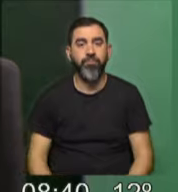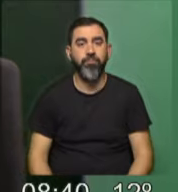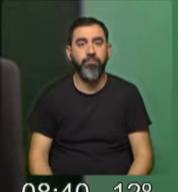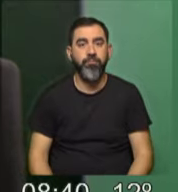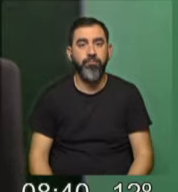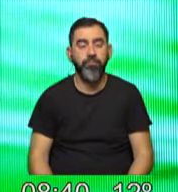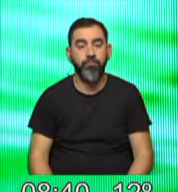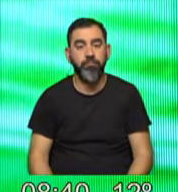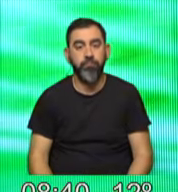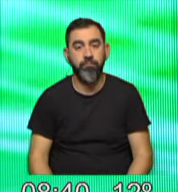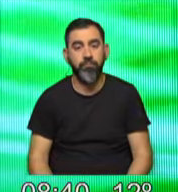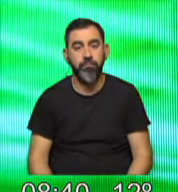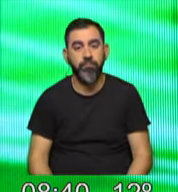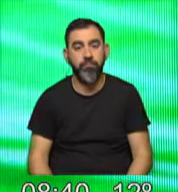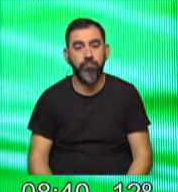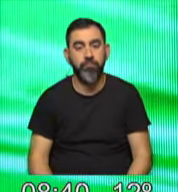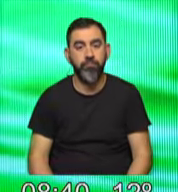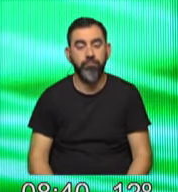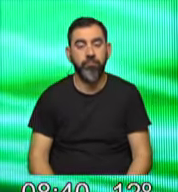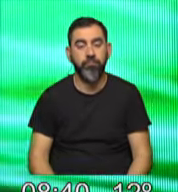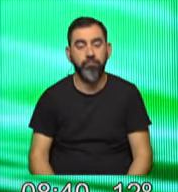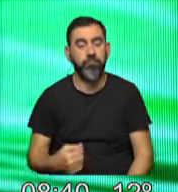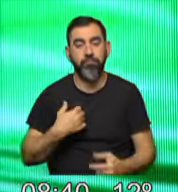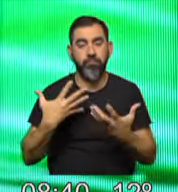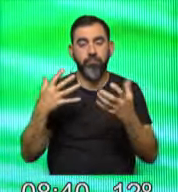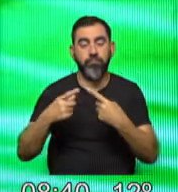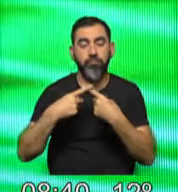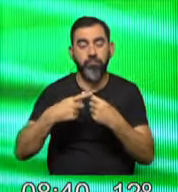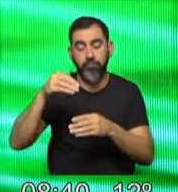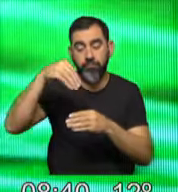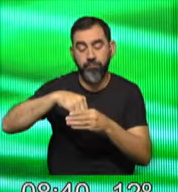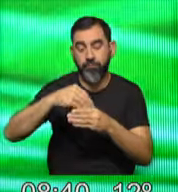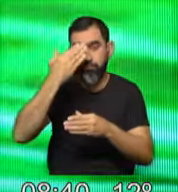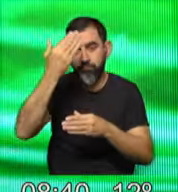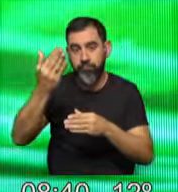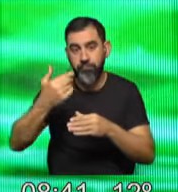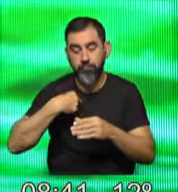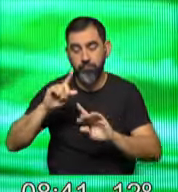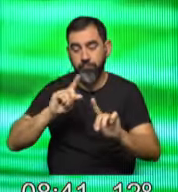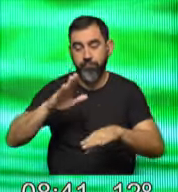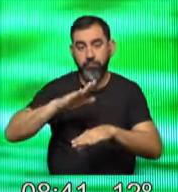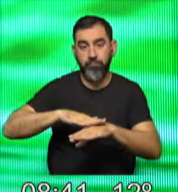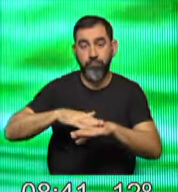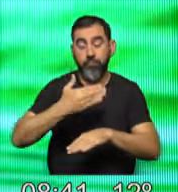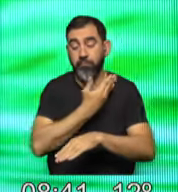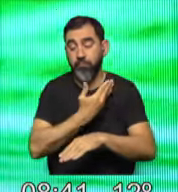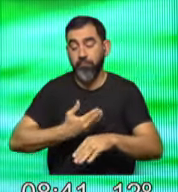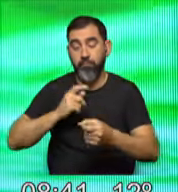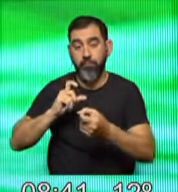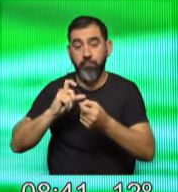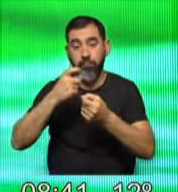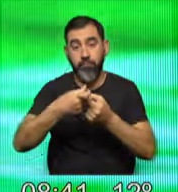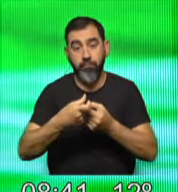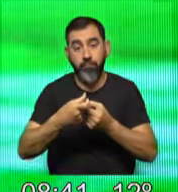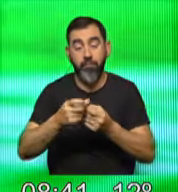dirigentes cómo ves esa polémica Yo no me quiero meter en la discusión interna del frente amplio porque no me corresponde como presidente de una central